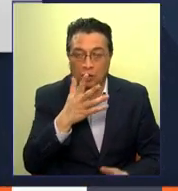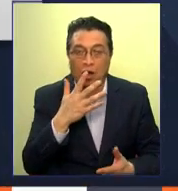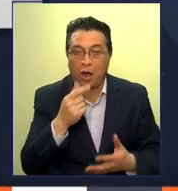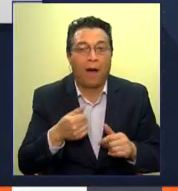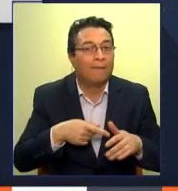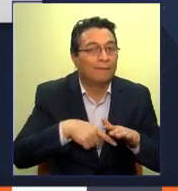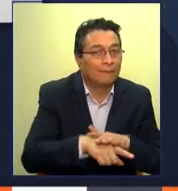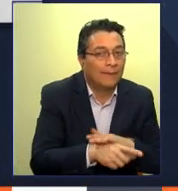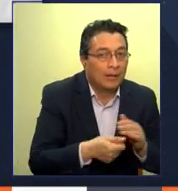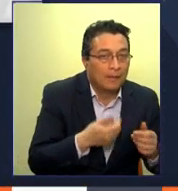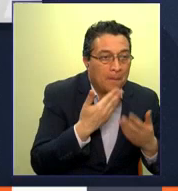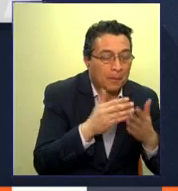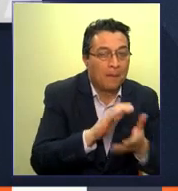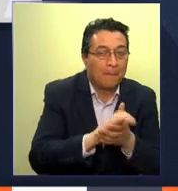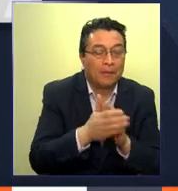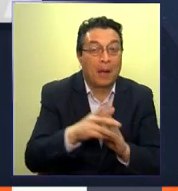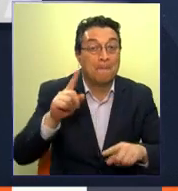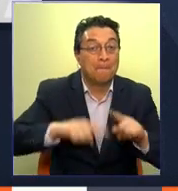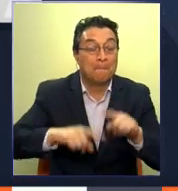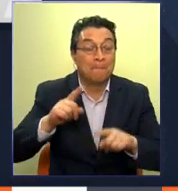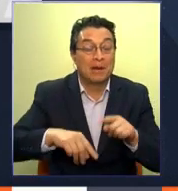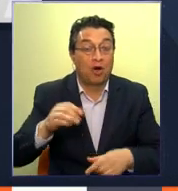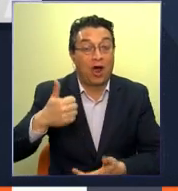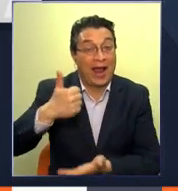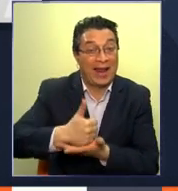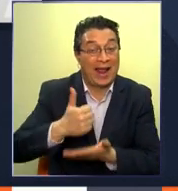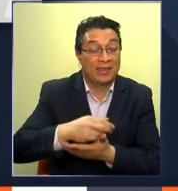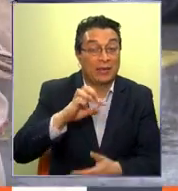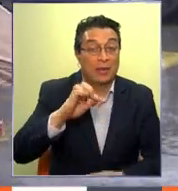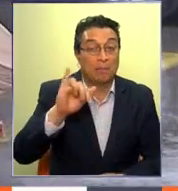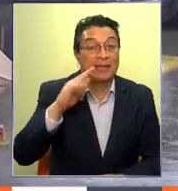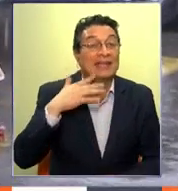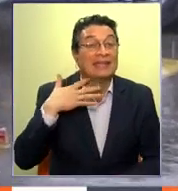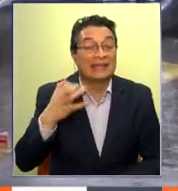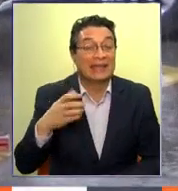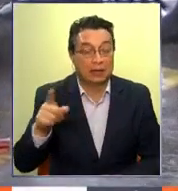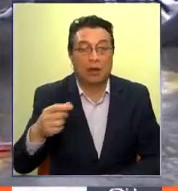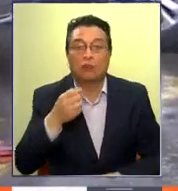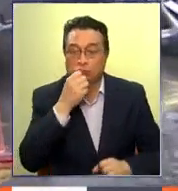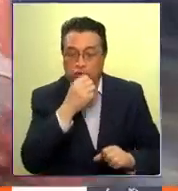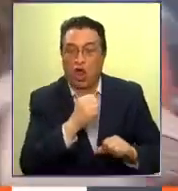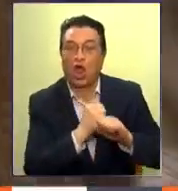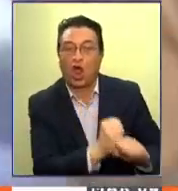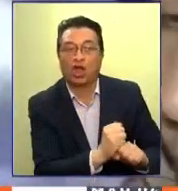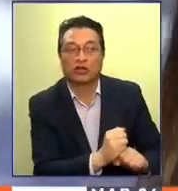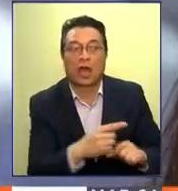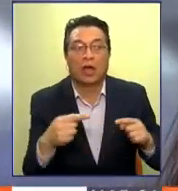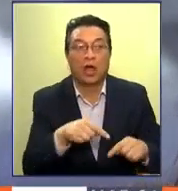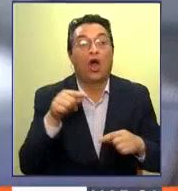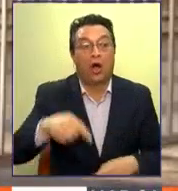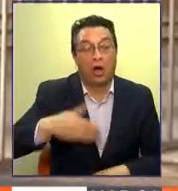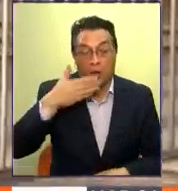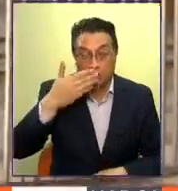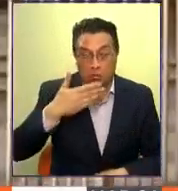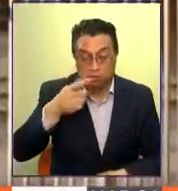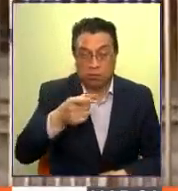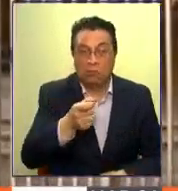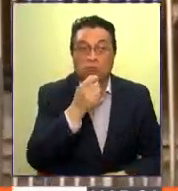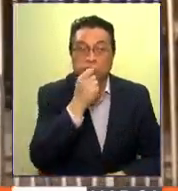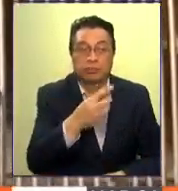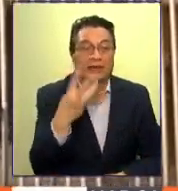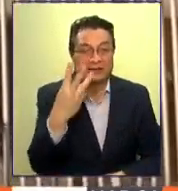primo, el alcalde de Pirque, Cristian Balmaceda, presentó en 2018 en su contra, causa por la que hoy declaró como imputado por cerca